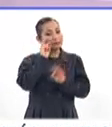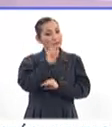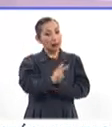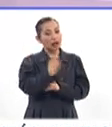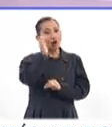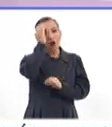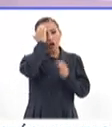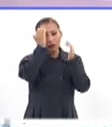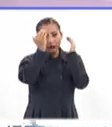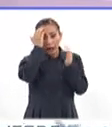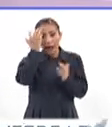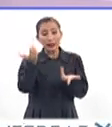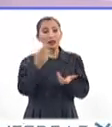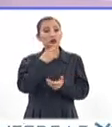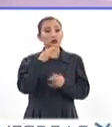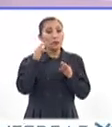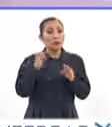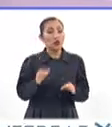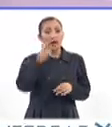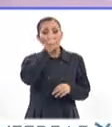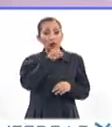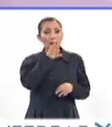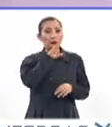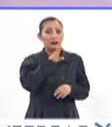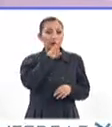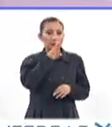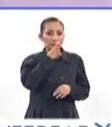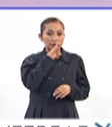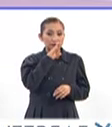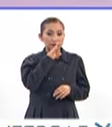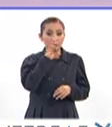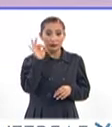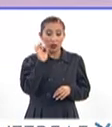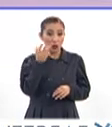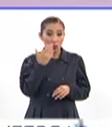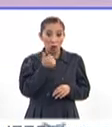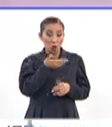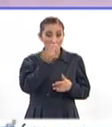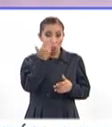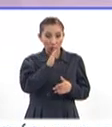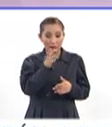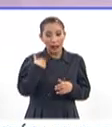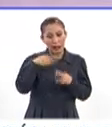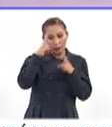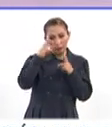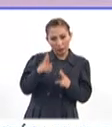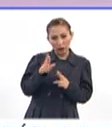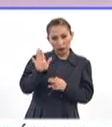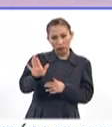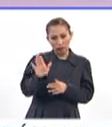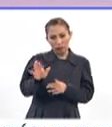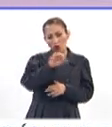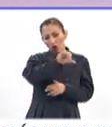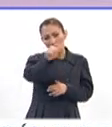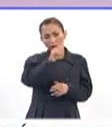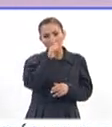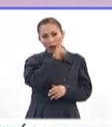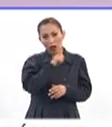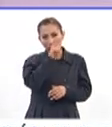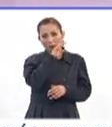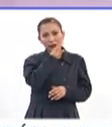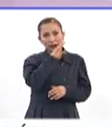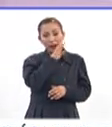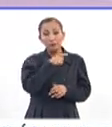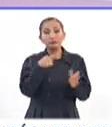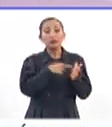del conocimiento, el dominio adecuado de una lengua materna, y si no se domina, si no se conoce, el respeto a las otras lenguas